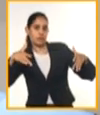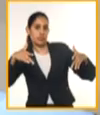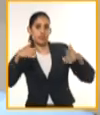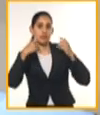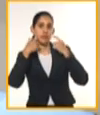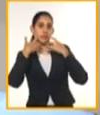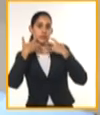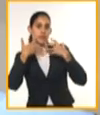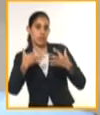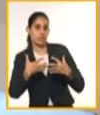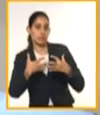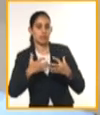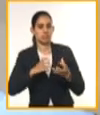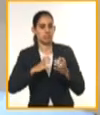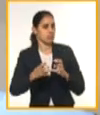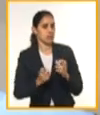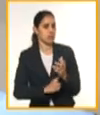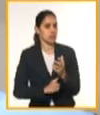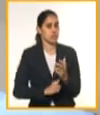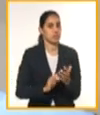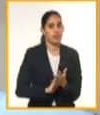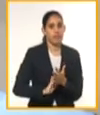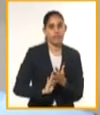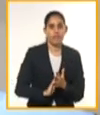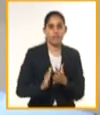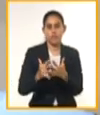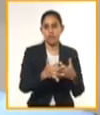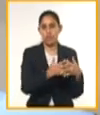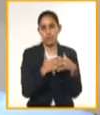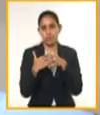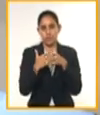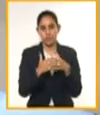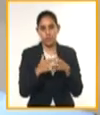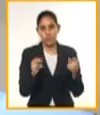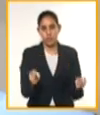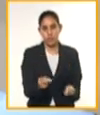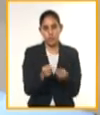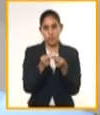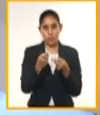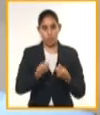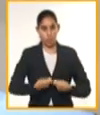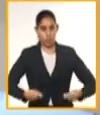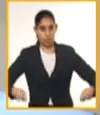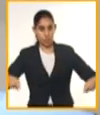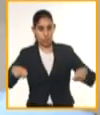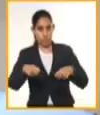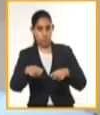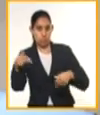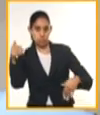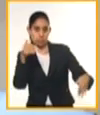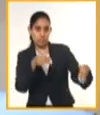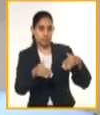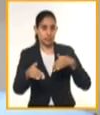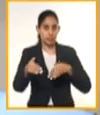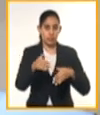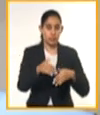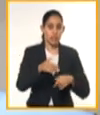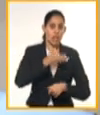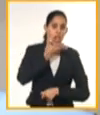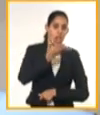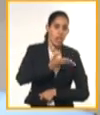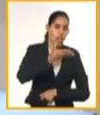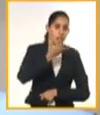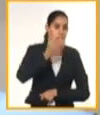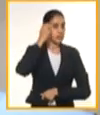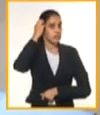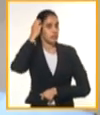Hay un evento de todo el Congreso unificado. ¿Qué sucede? Alguien me dice, ¿es el discurso del Estado de la Unión?